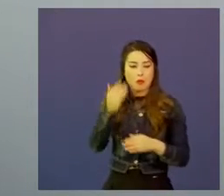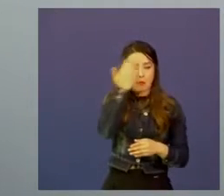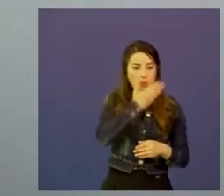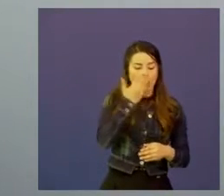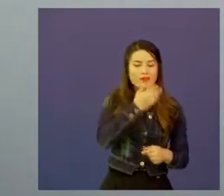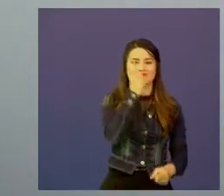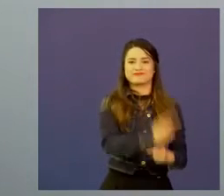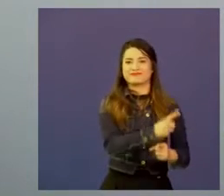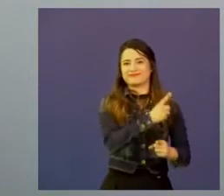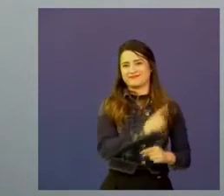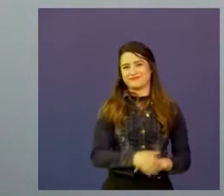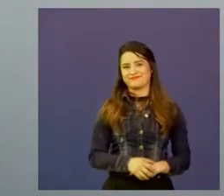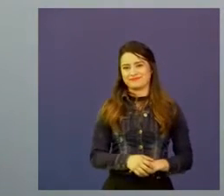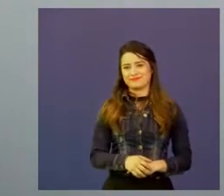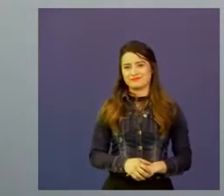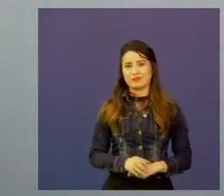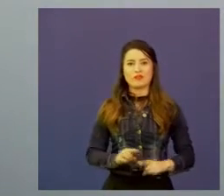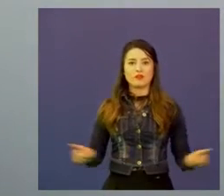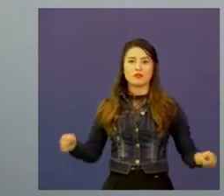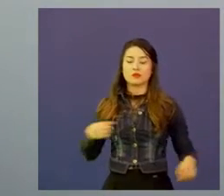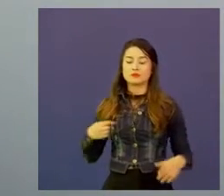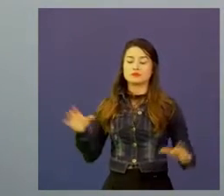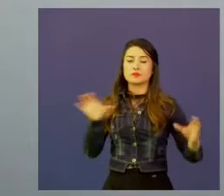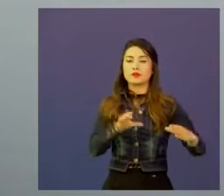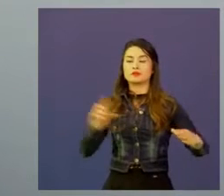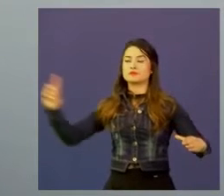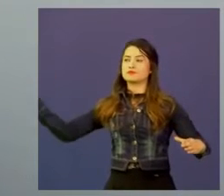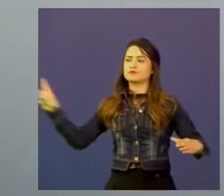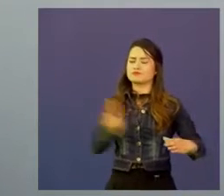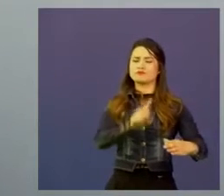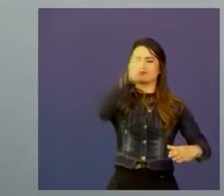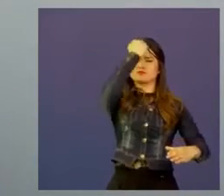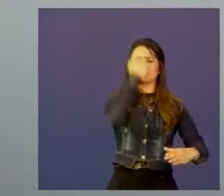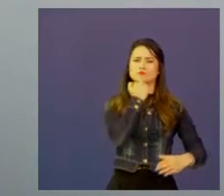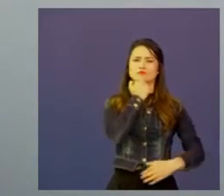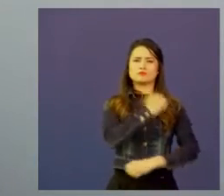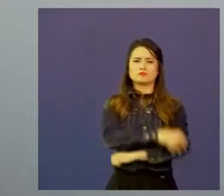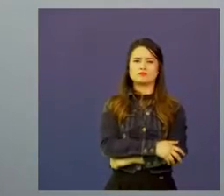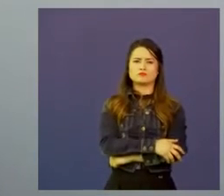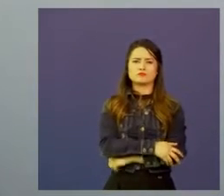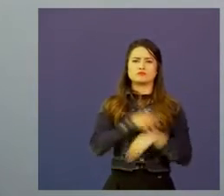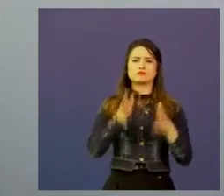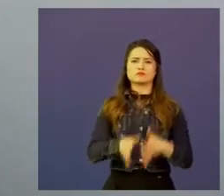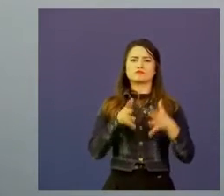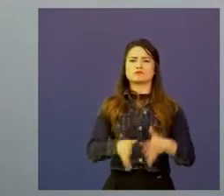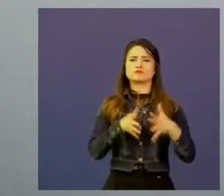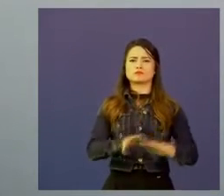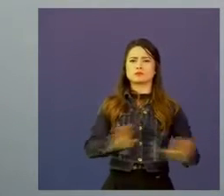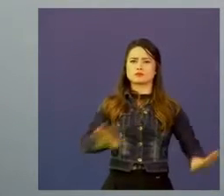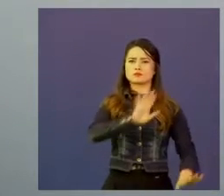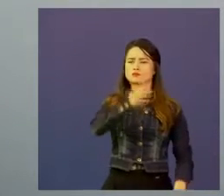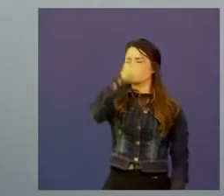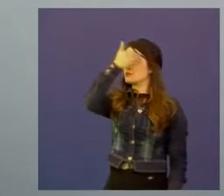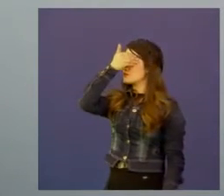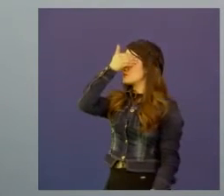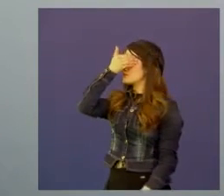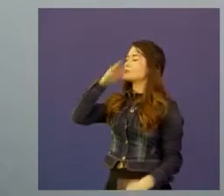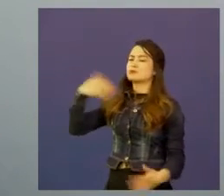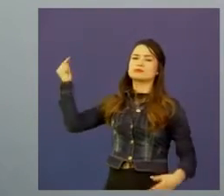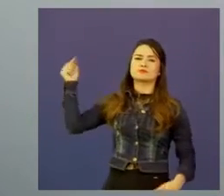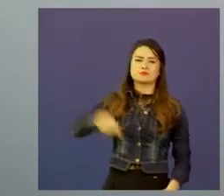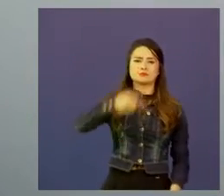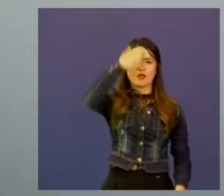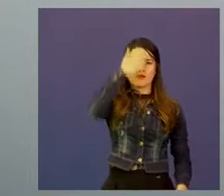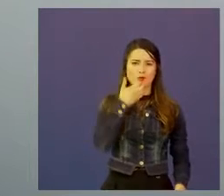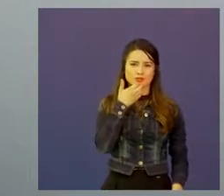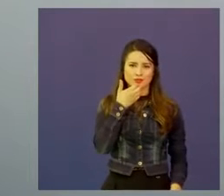a cuando llegamos con nuestra cara seria, dictamos una clase, los llenamos de conocimientos, nos vamos y luego llegamos a hacer un proceso evaluativo sumativo que